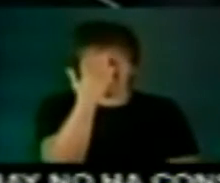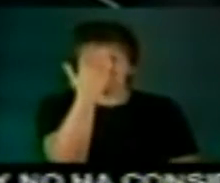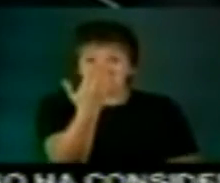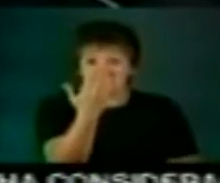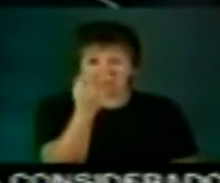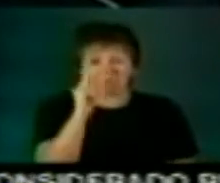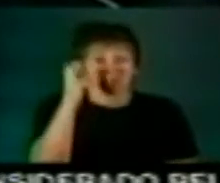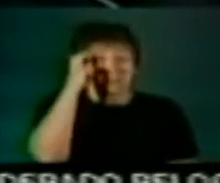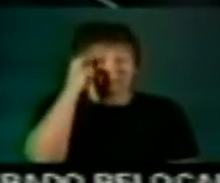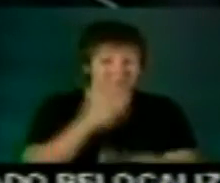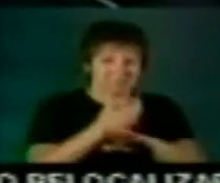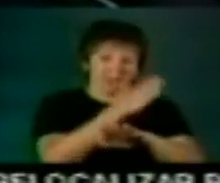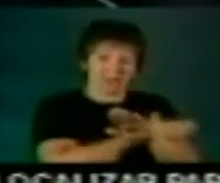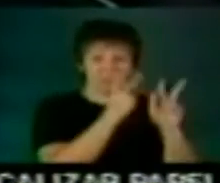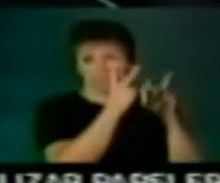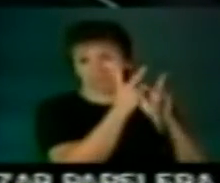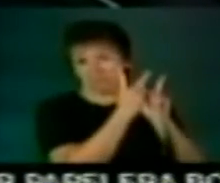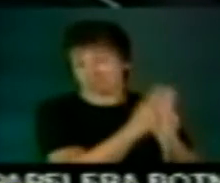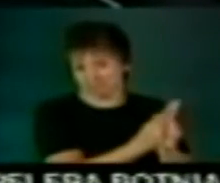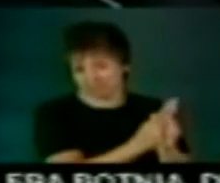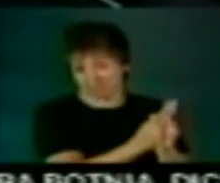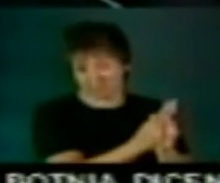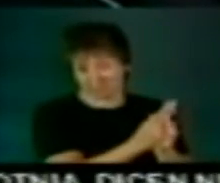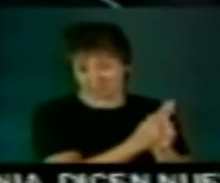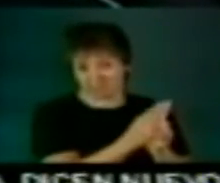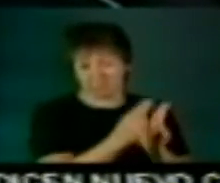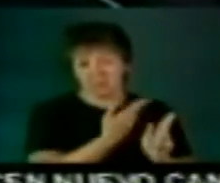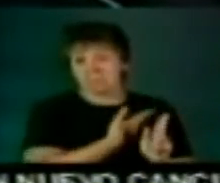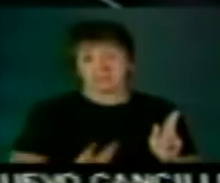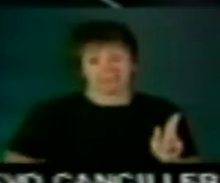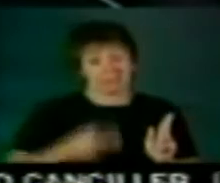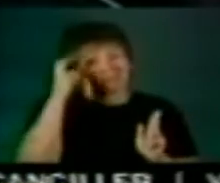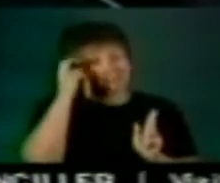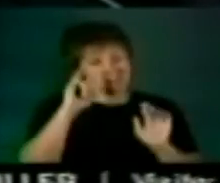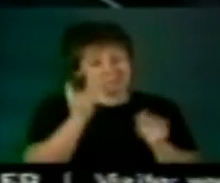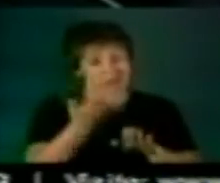Amplio, encabezado por el doctor Tabaré Vázquez.